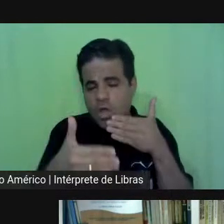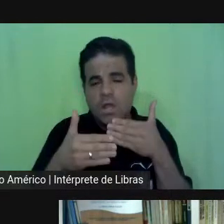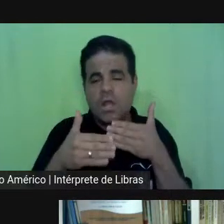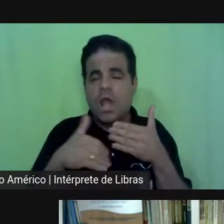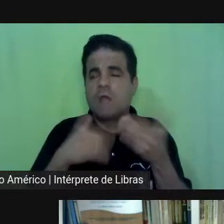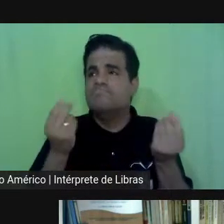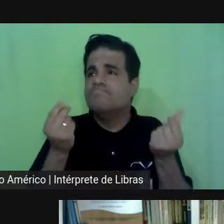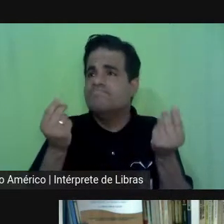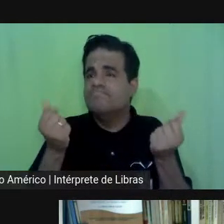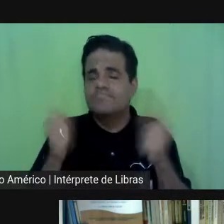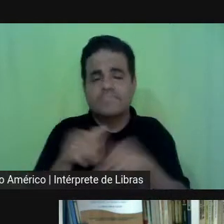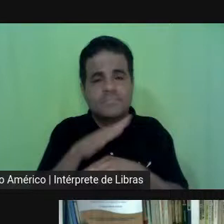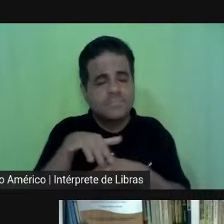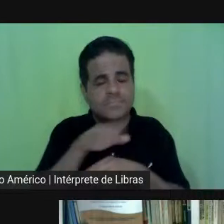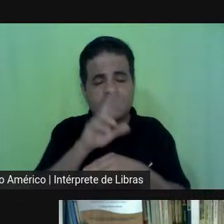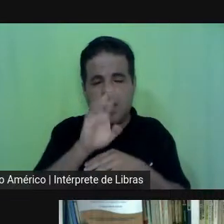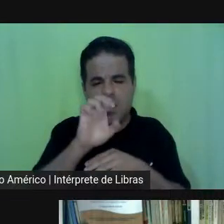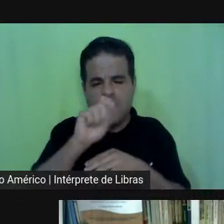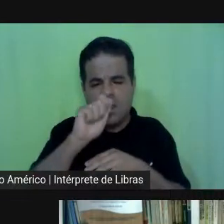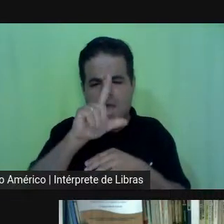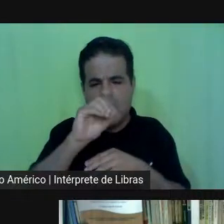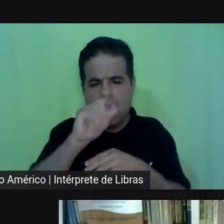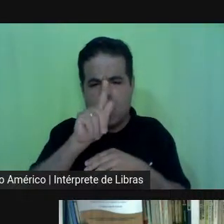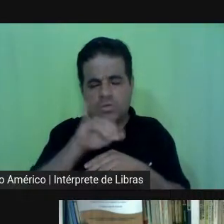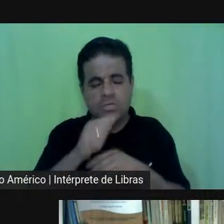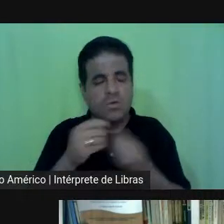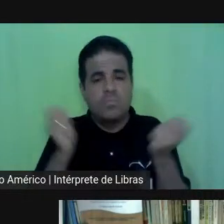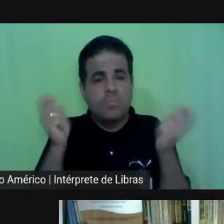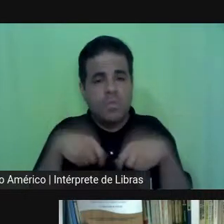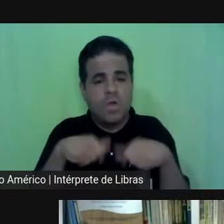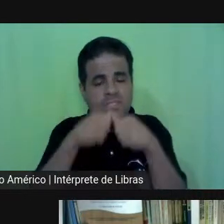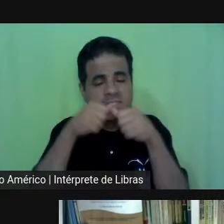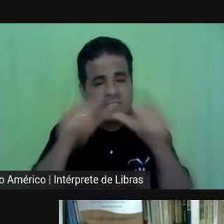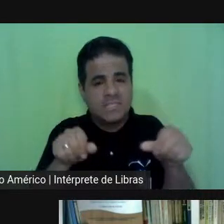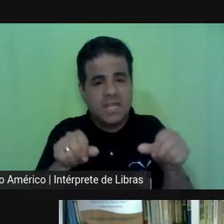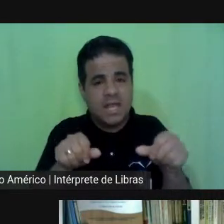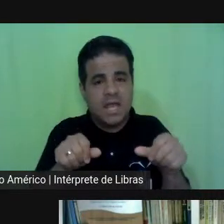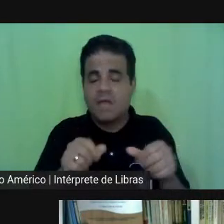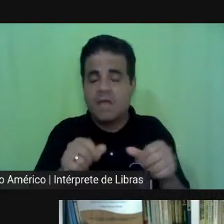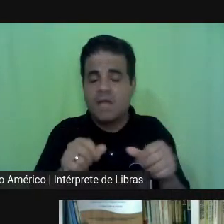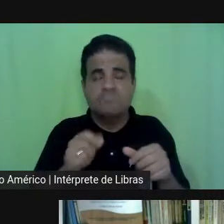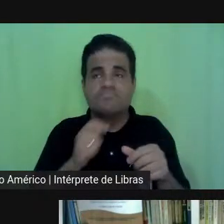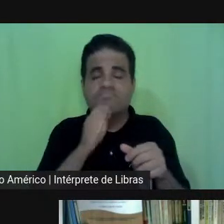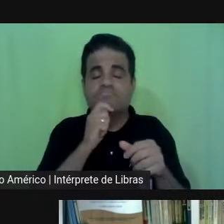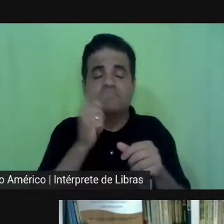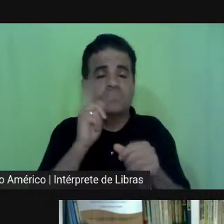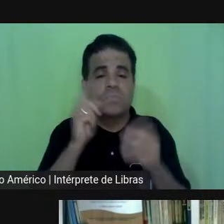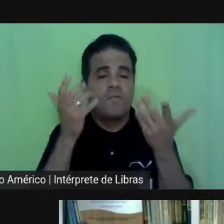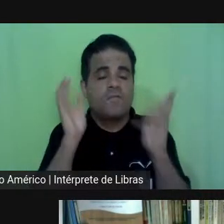aparte de la geología como nos podemos estar sin querer función